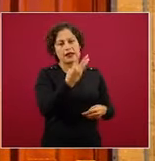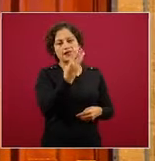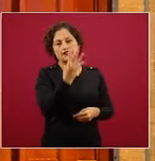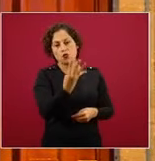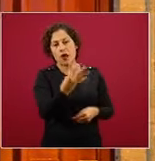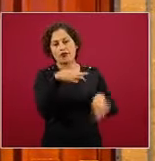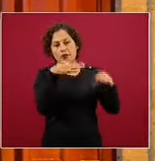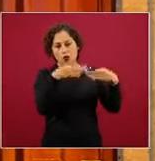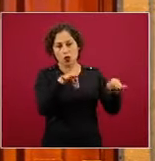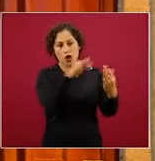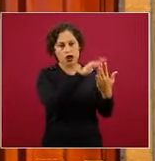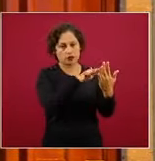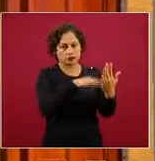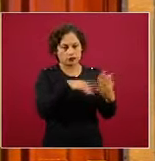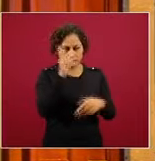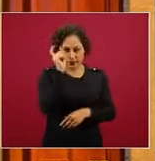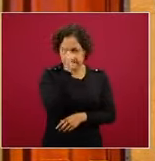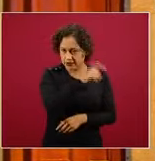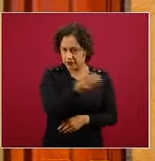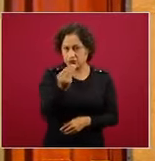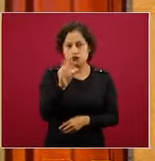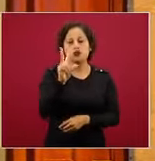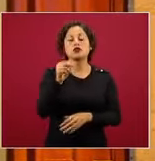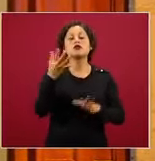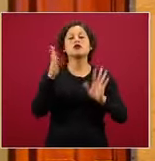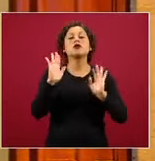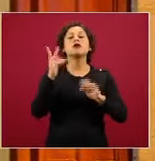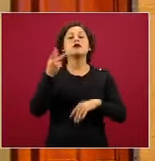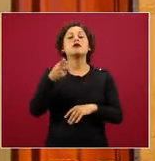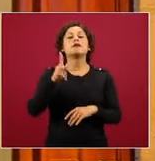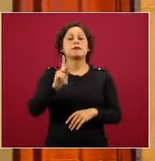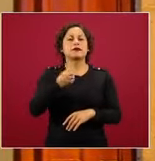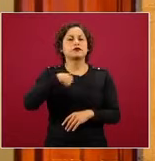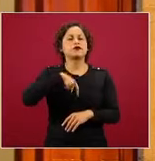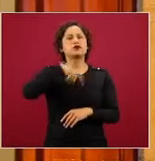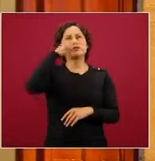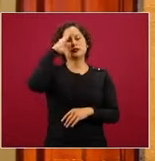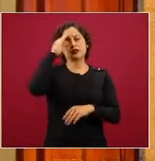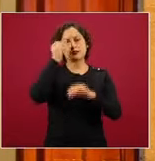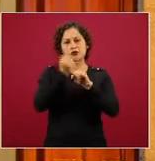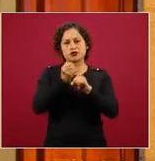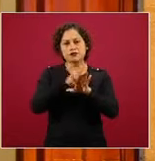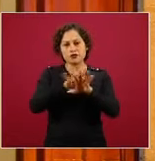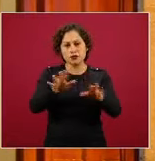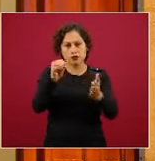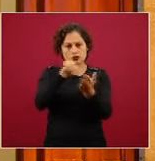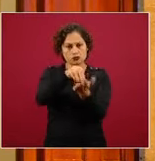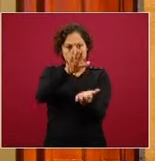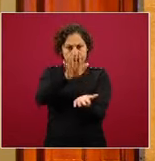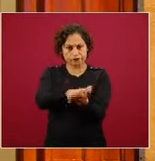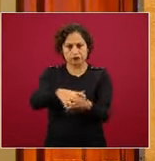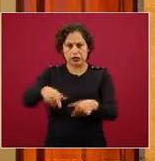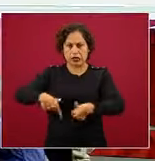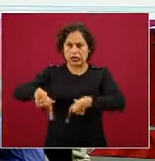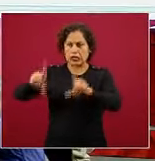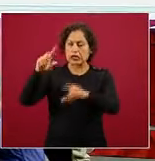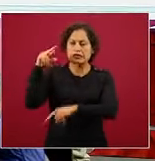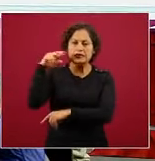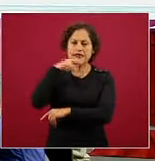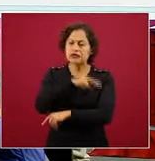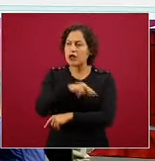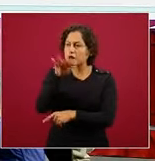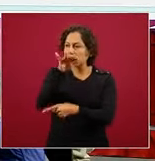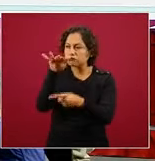difícil de leer, pero pensamos que siempre es importante tener información ágil, fácil de consultar,